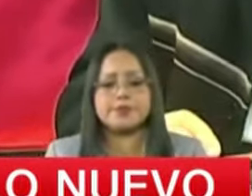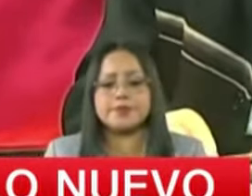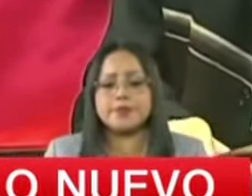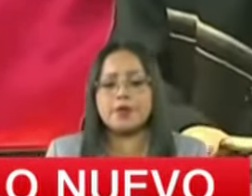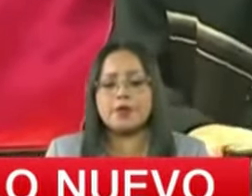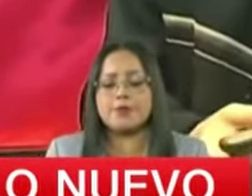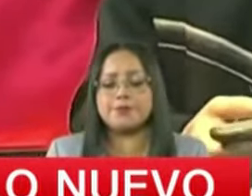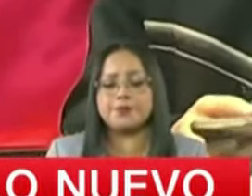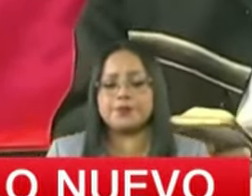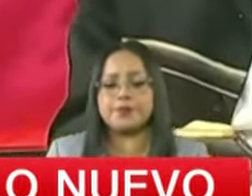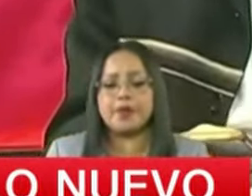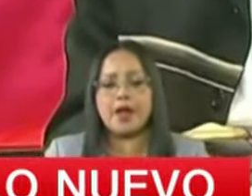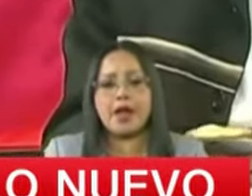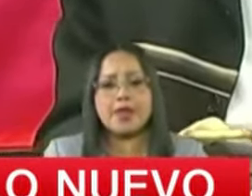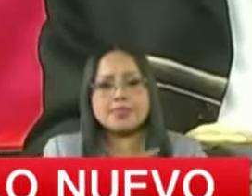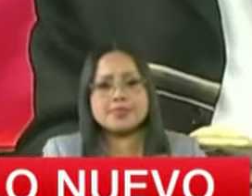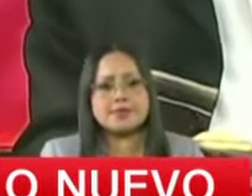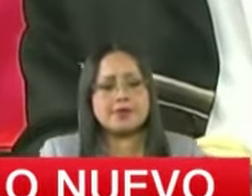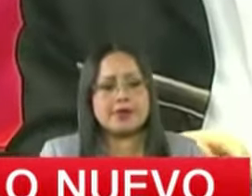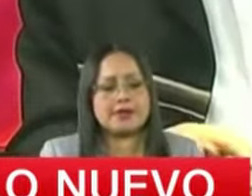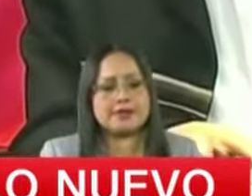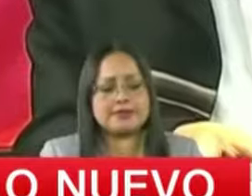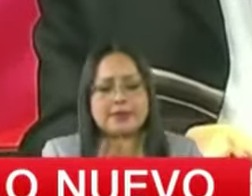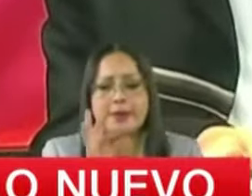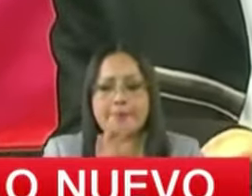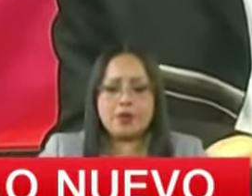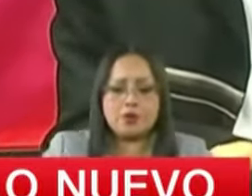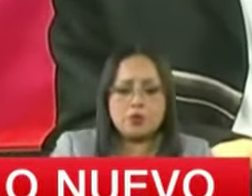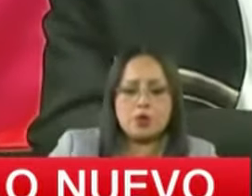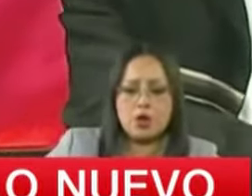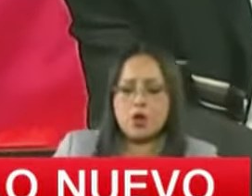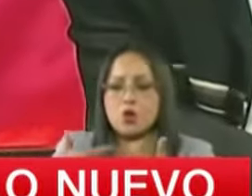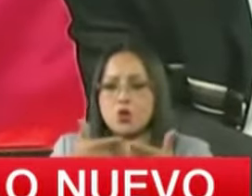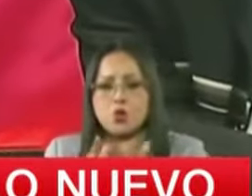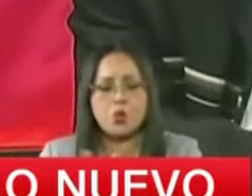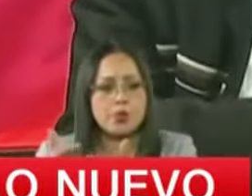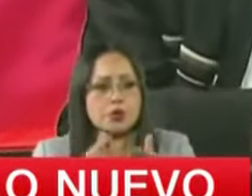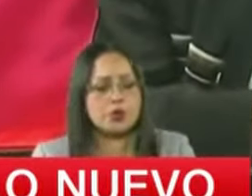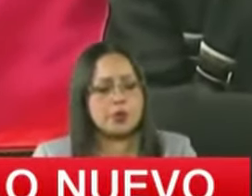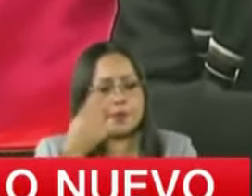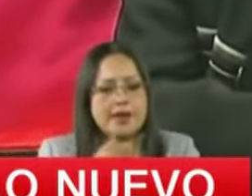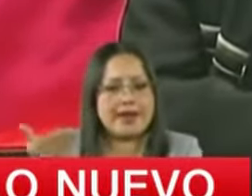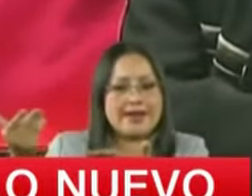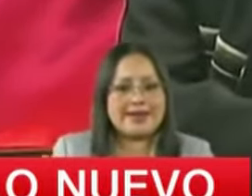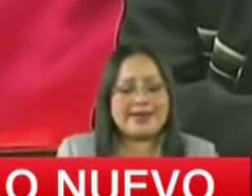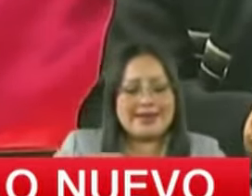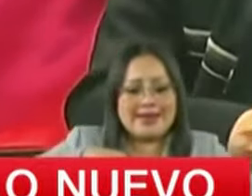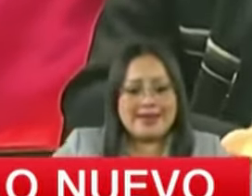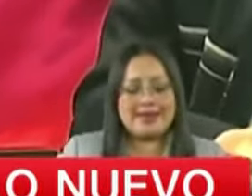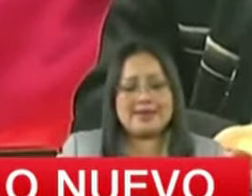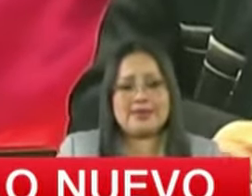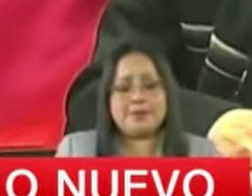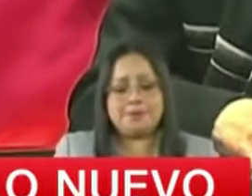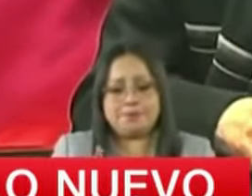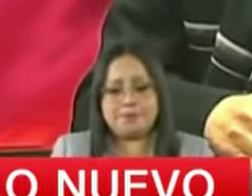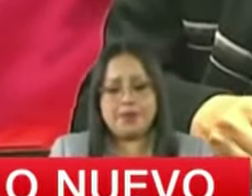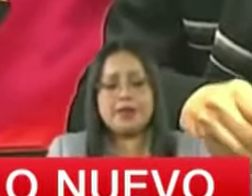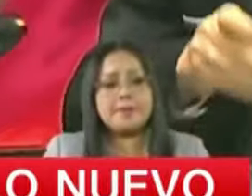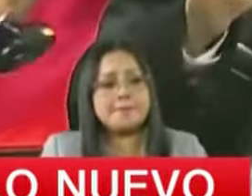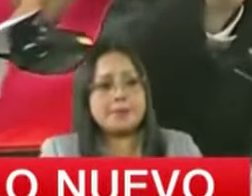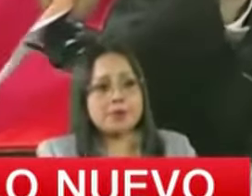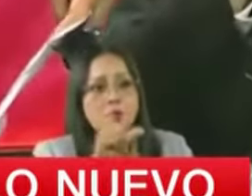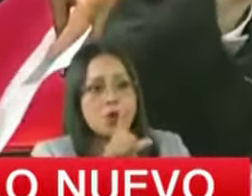esta sesión del Congreso General, y hay toda una agenda, son eventos protocolarios previo a lo que